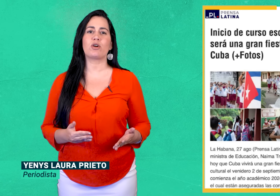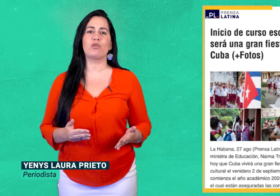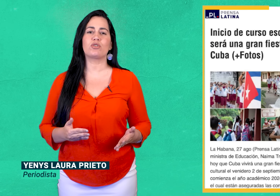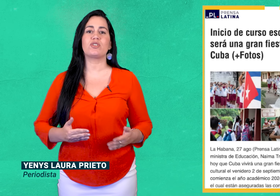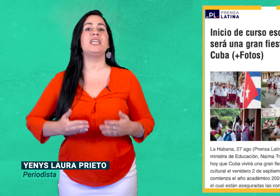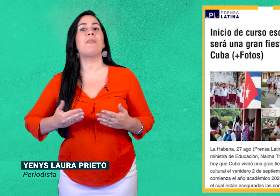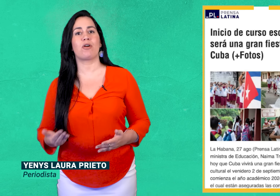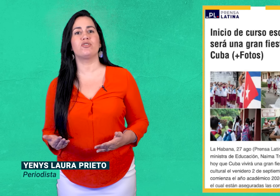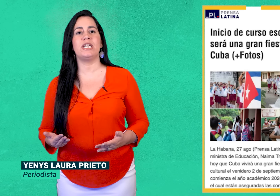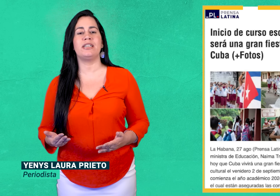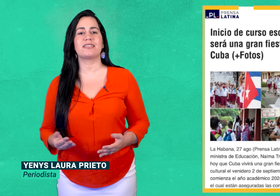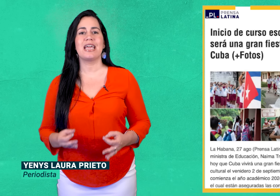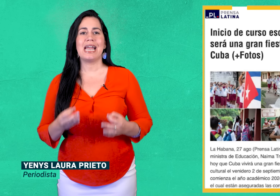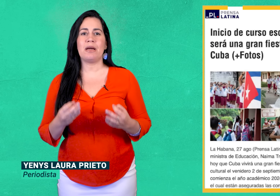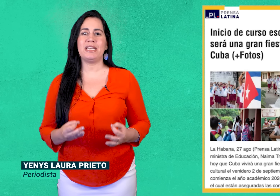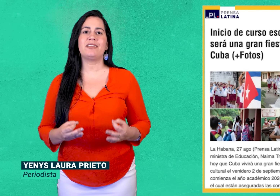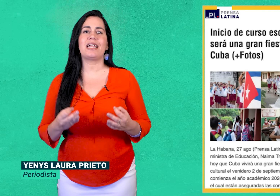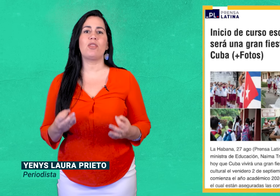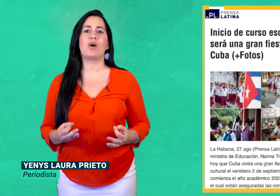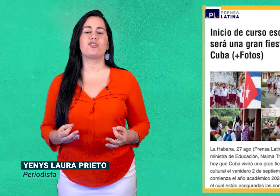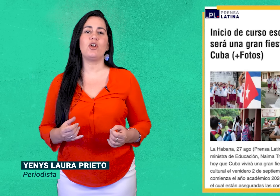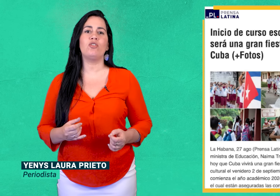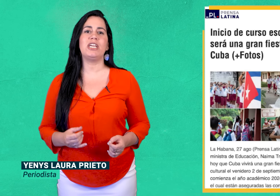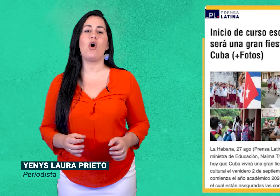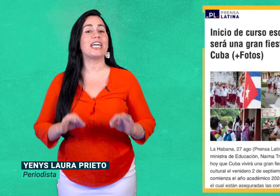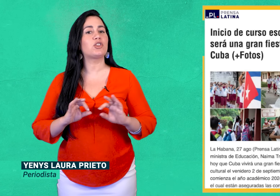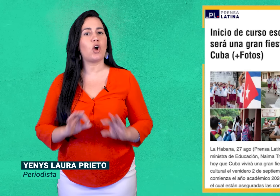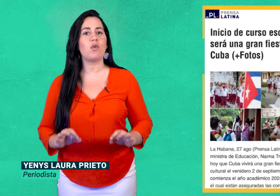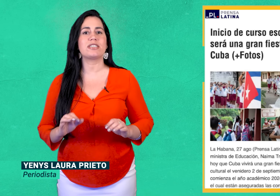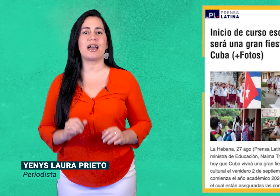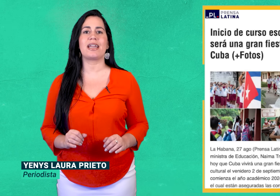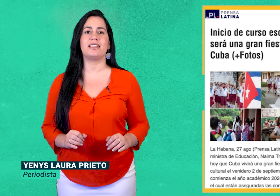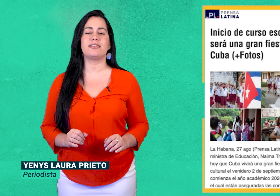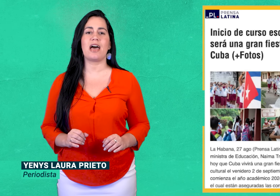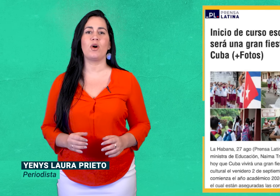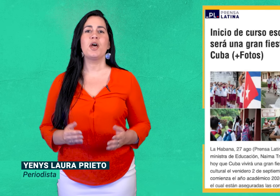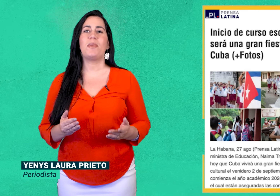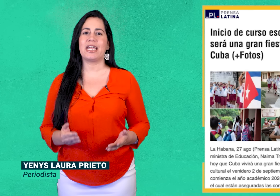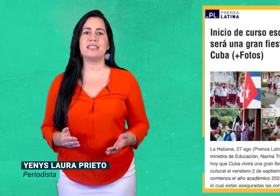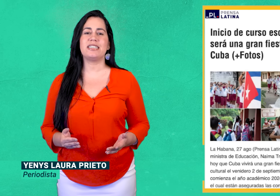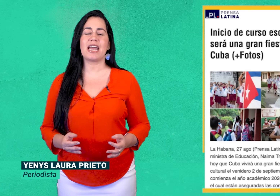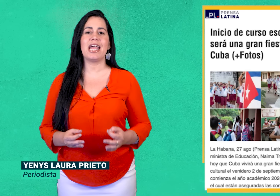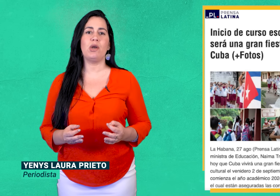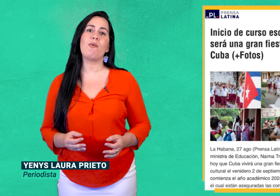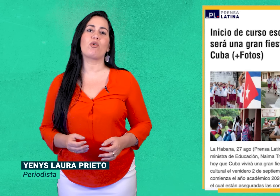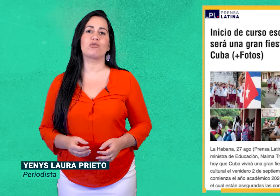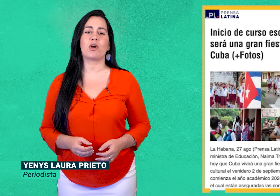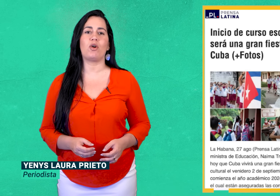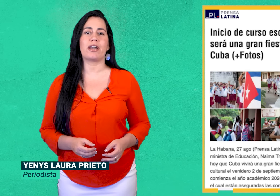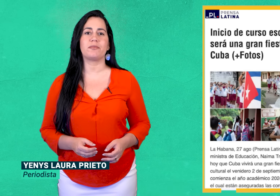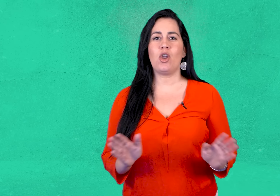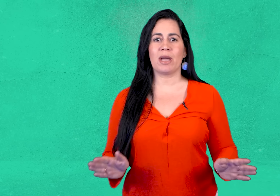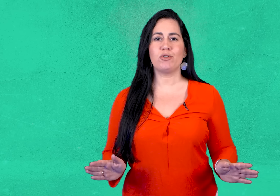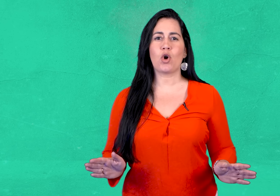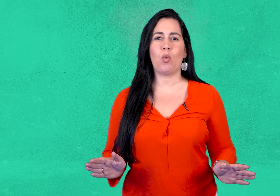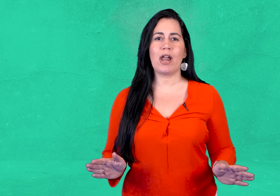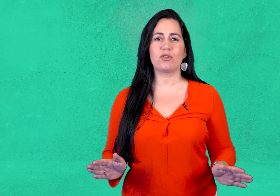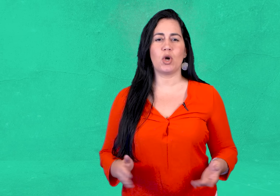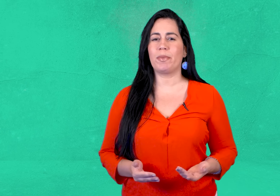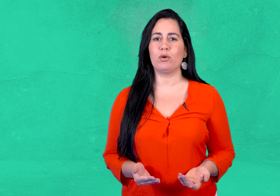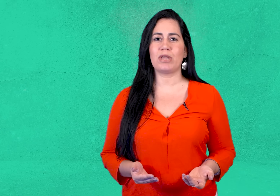menos recursos y más consignas, la ministra de Educación dijo que todo está garantizado para iniciar el nuevo curso escolar. Lo que